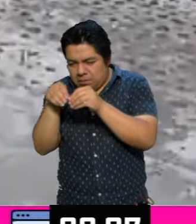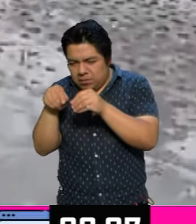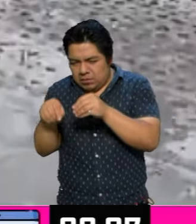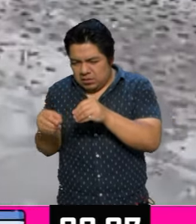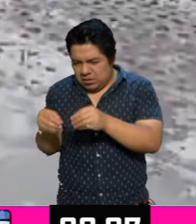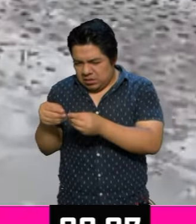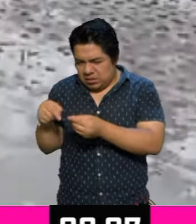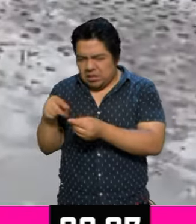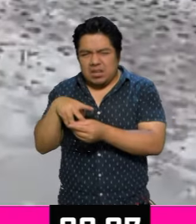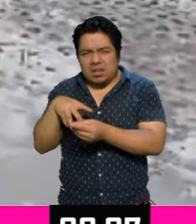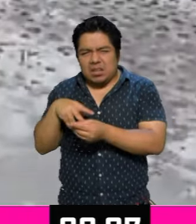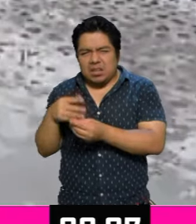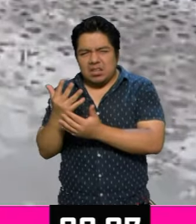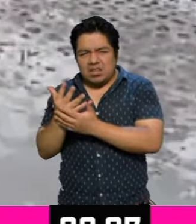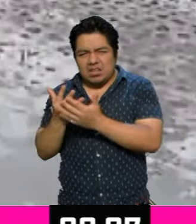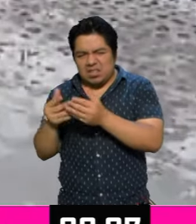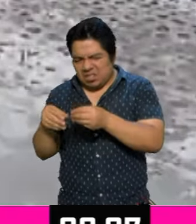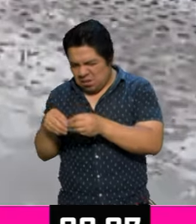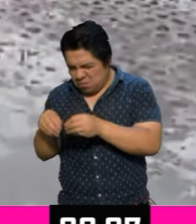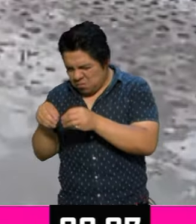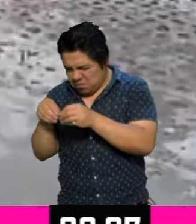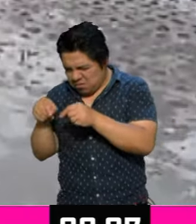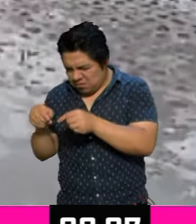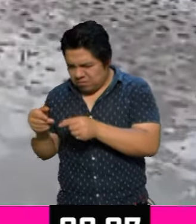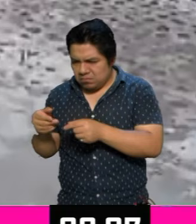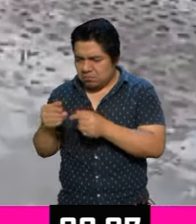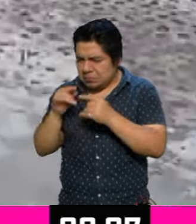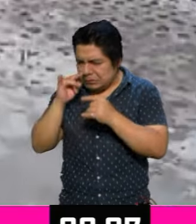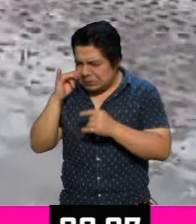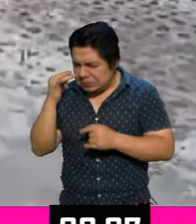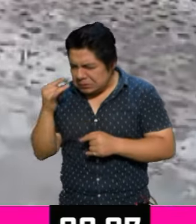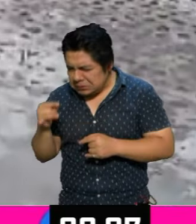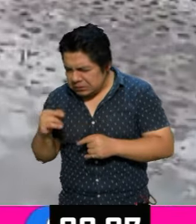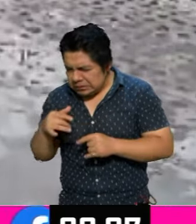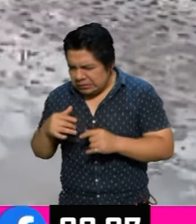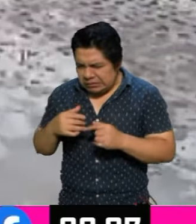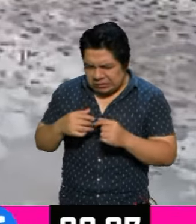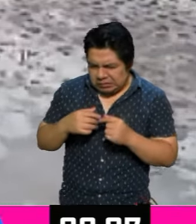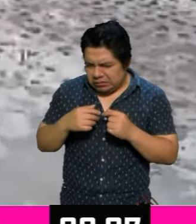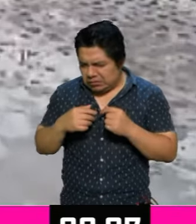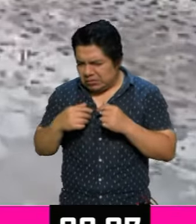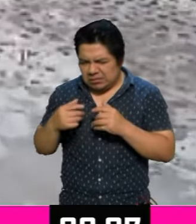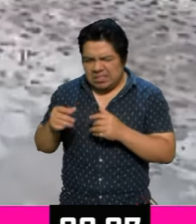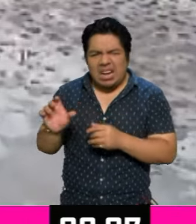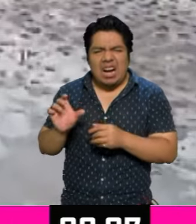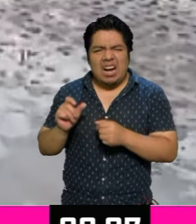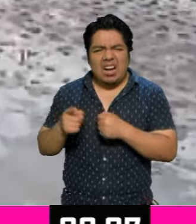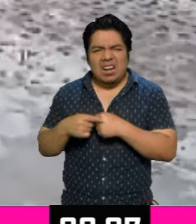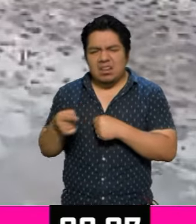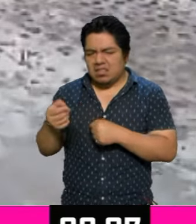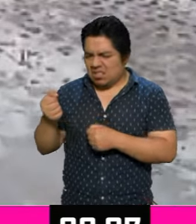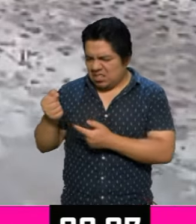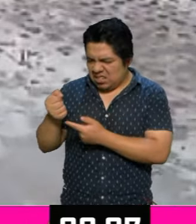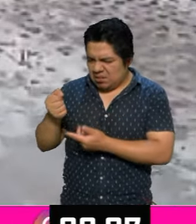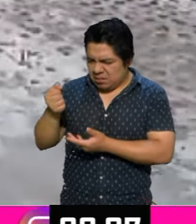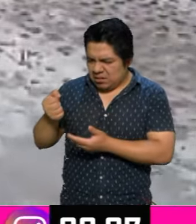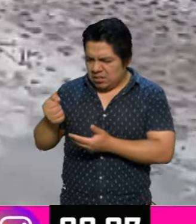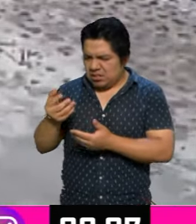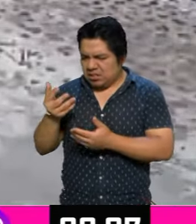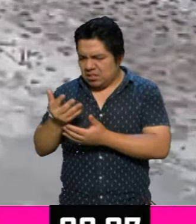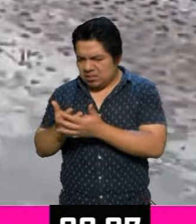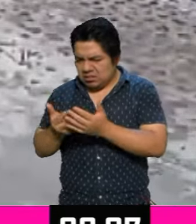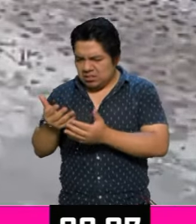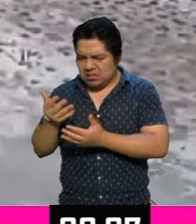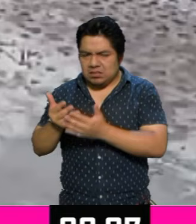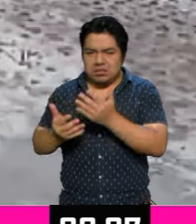mano. ¿Cuál bolsa? No veo, porque trae una canastilla de súper. Algo trae en la mano. En la manita,